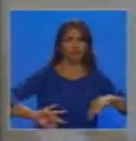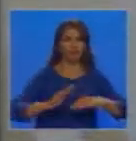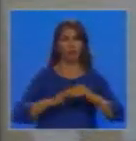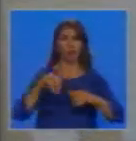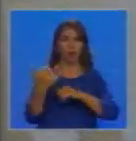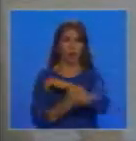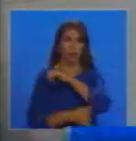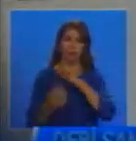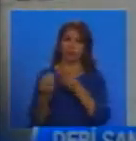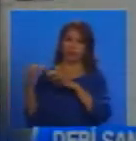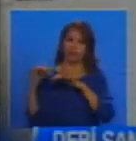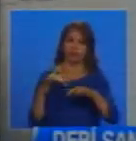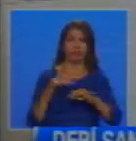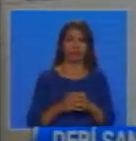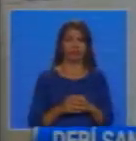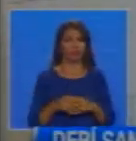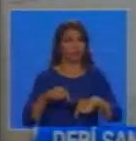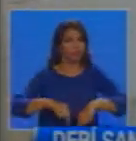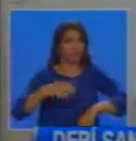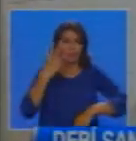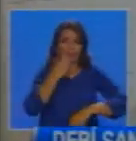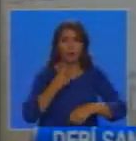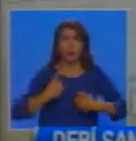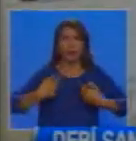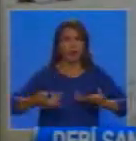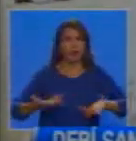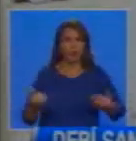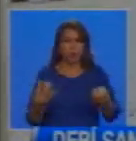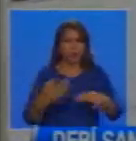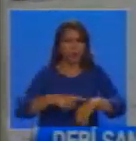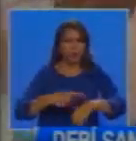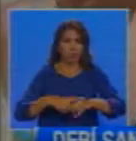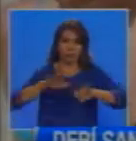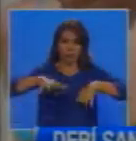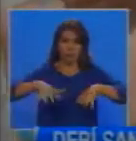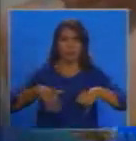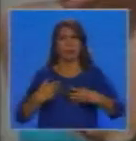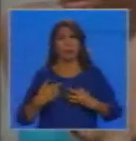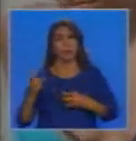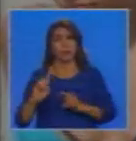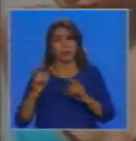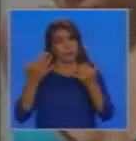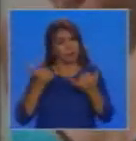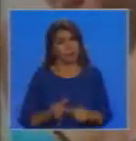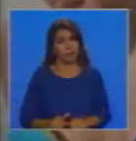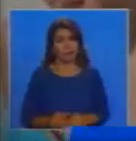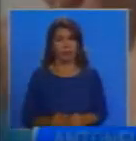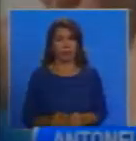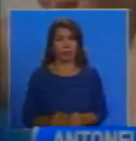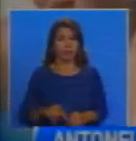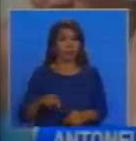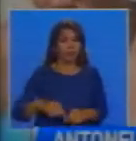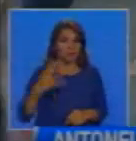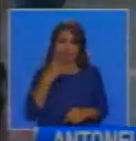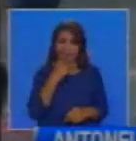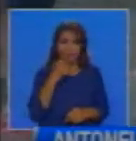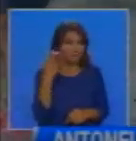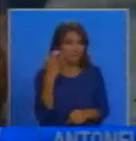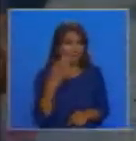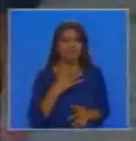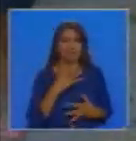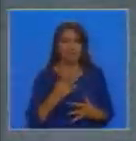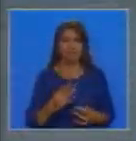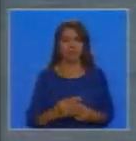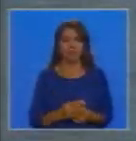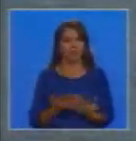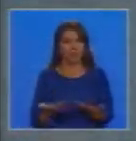Ah, fantástica, realmente que ya llevo aquí 6 meses y ya no me quiero ir. Playa que conocí, que es esta, la más linda fuera del país, sí. Todo esto y